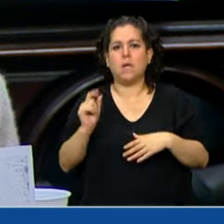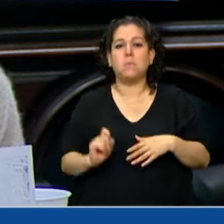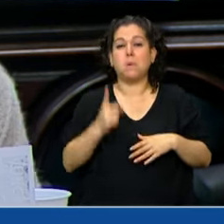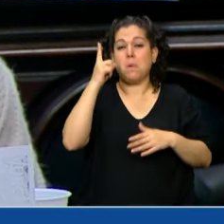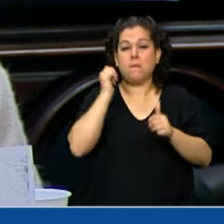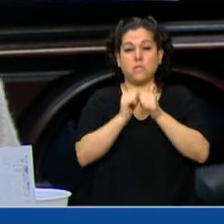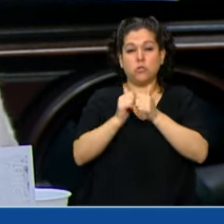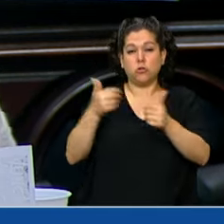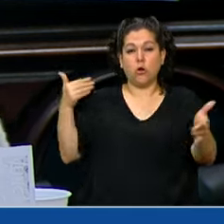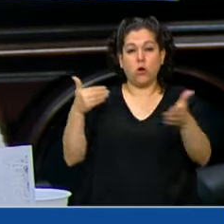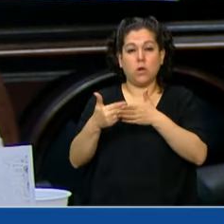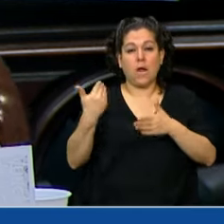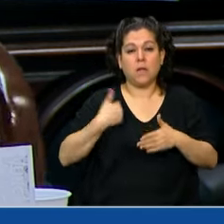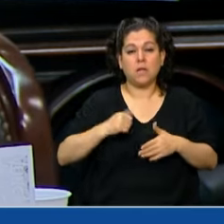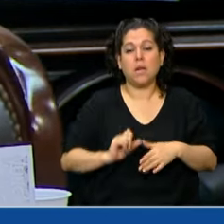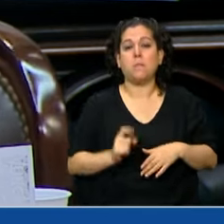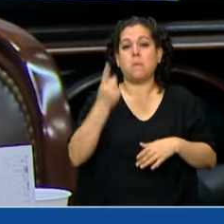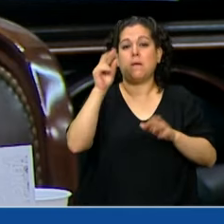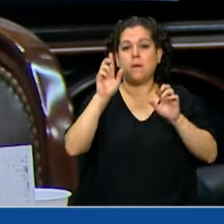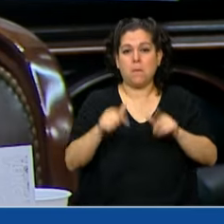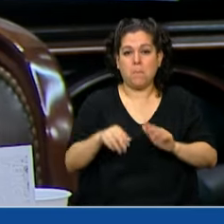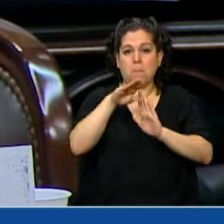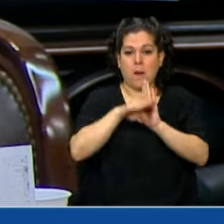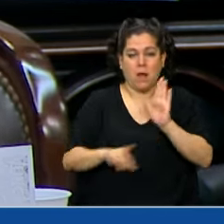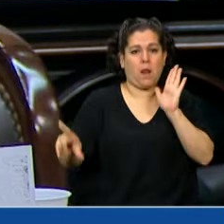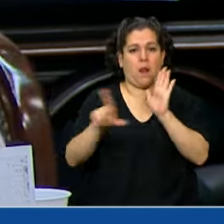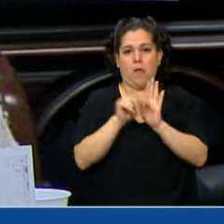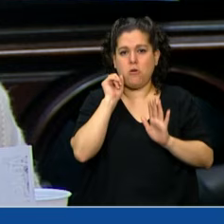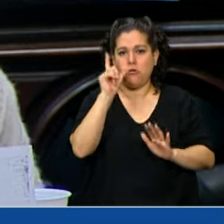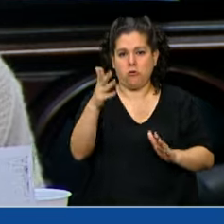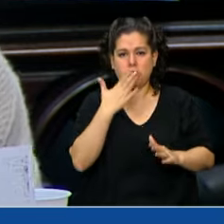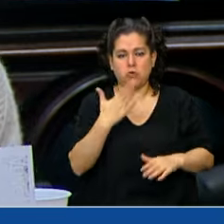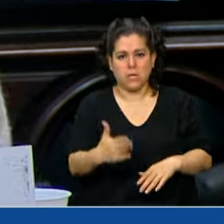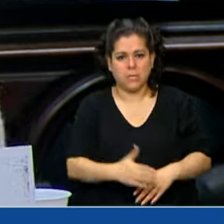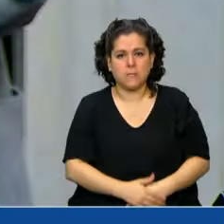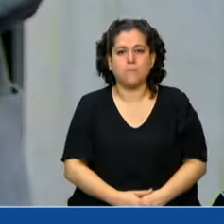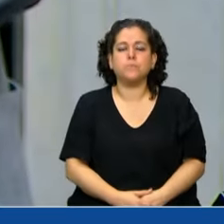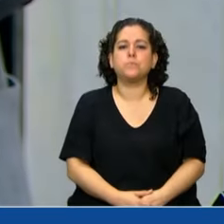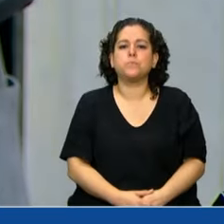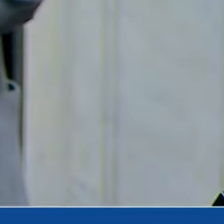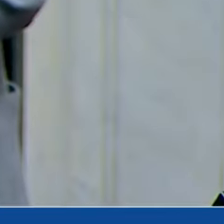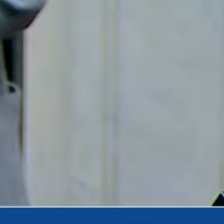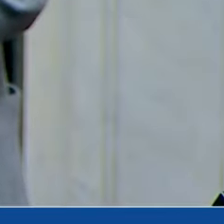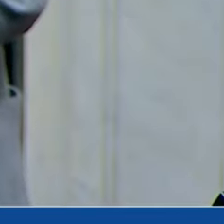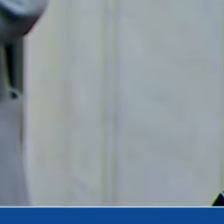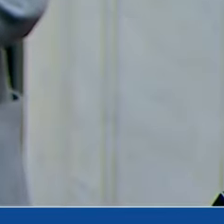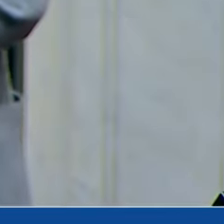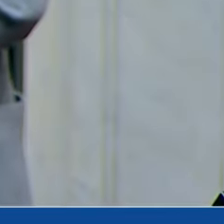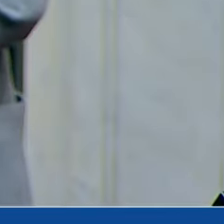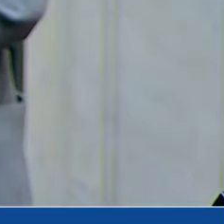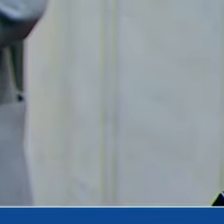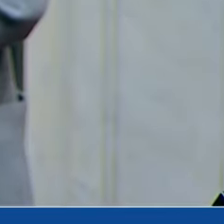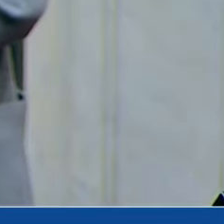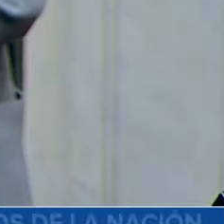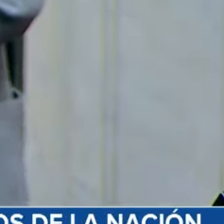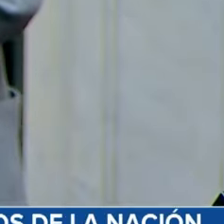Argentina un plan de ciencia sea ley Muchas gracias gracias diputada se va